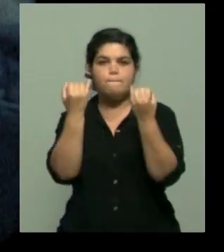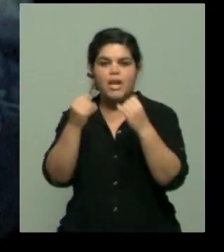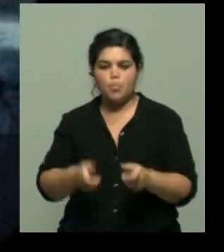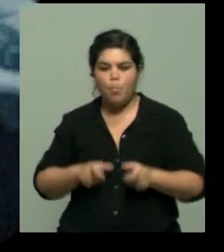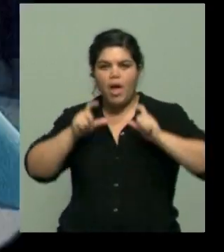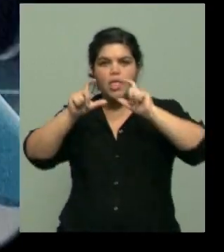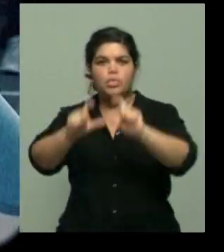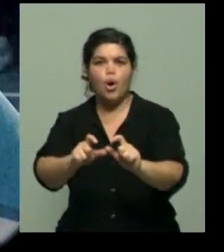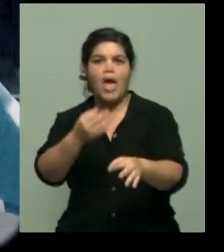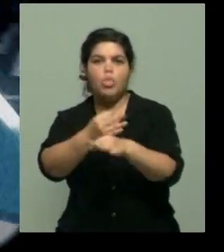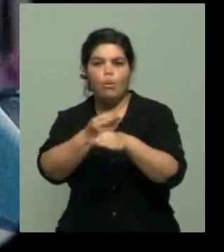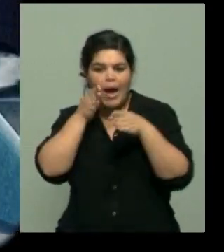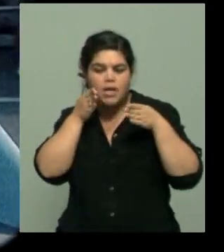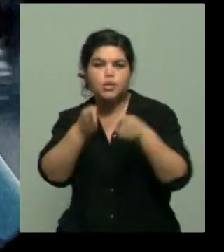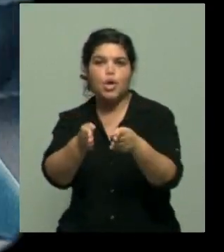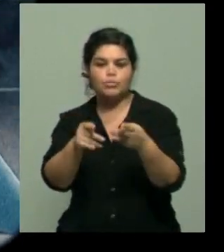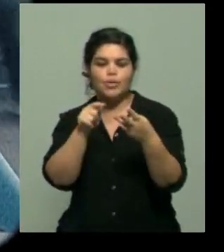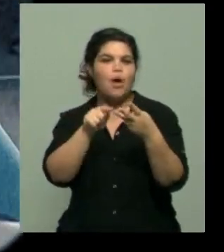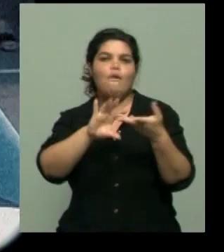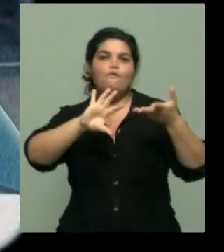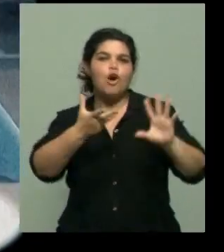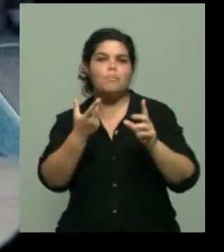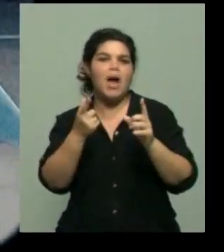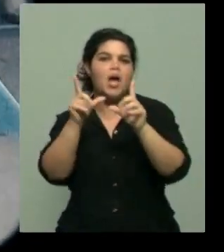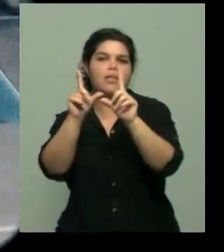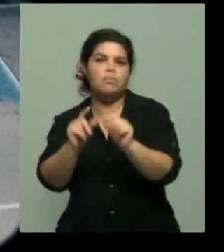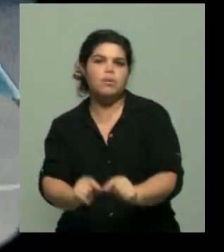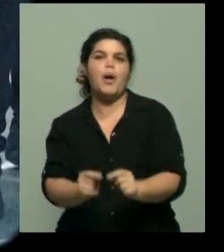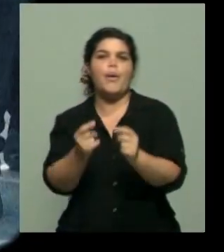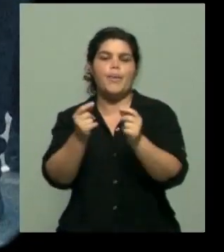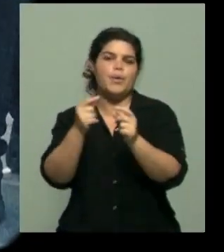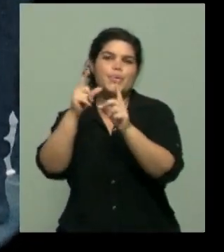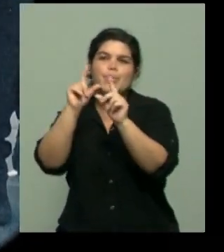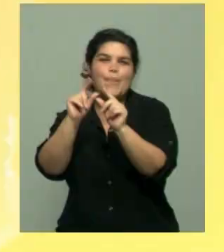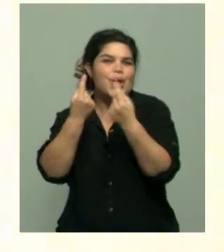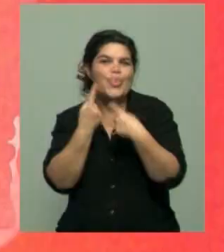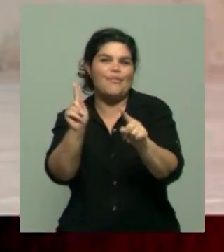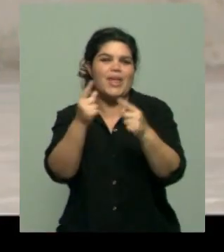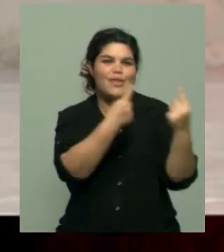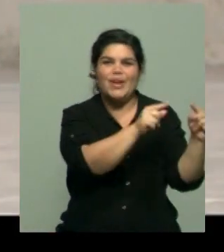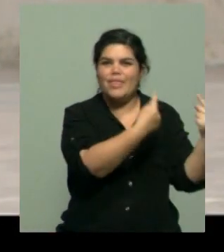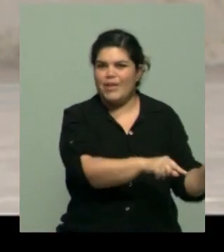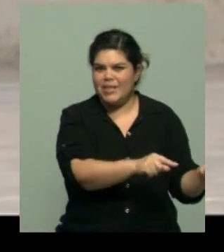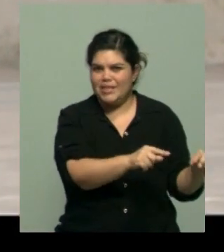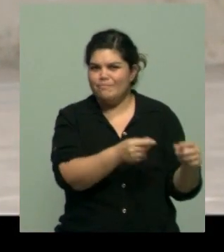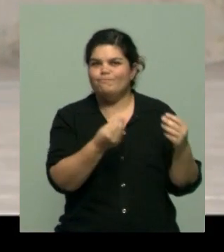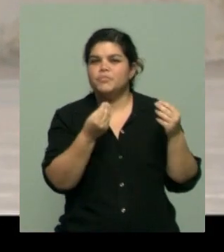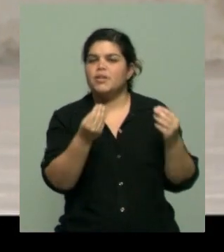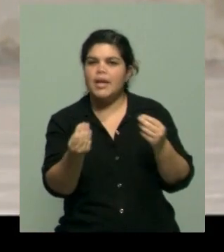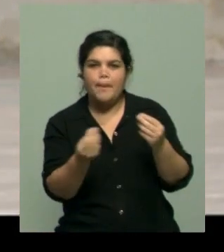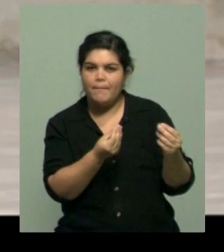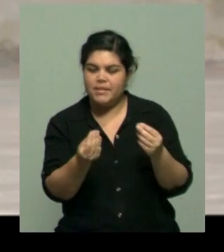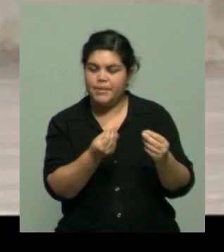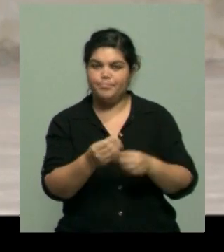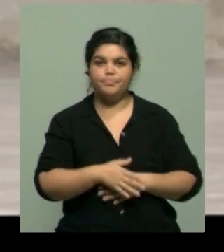va a ser otra. Entonces claro, no es posible poner un valor. Generalmente, socialmente, ¿qué es lo que sucede? O desde los